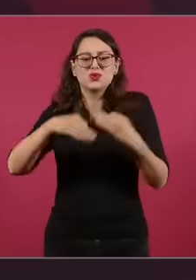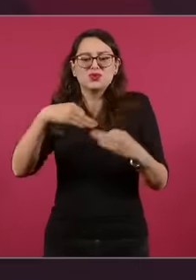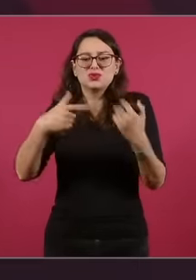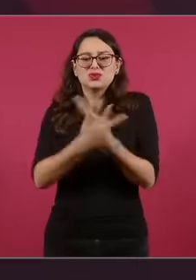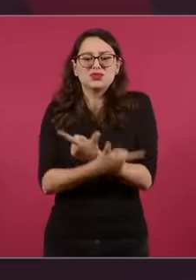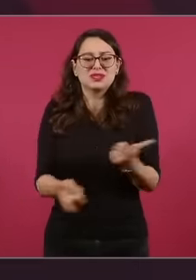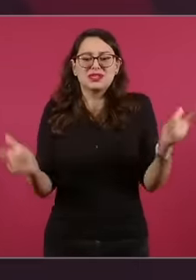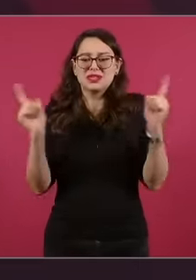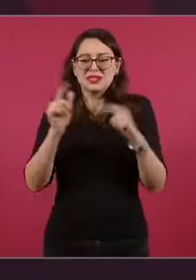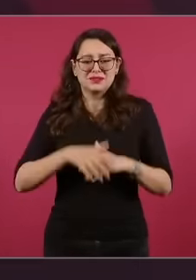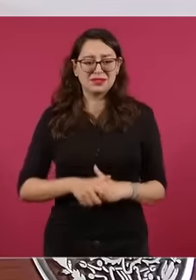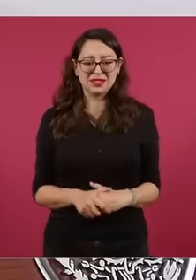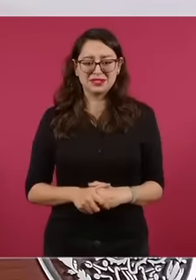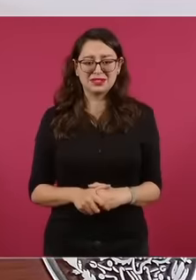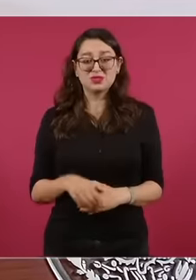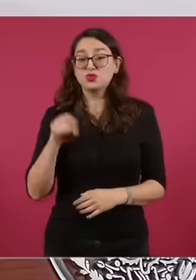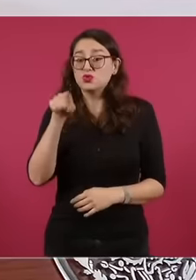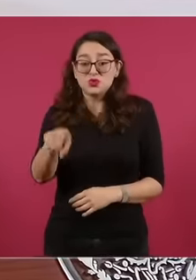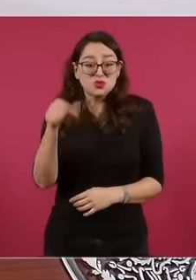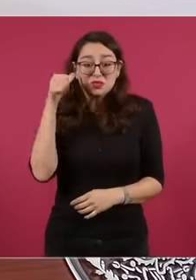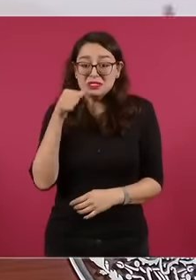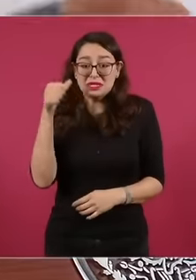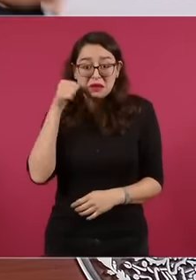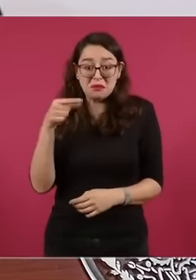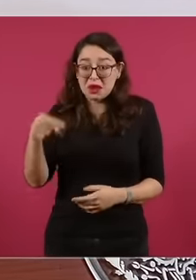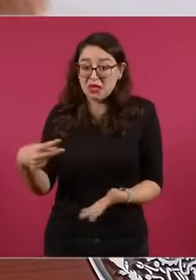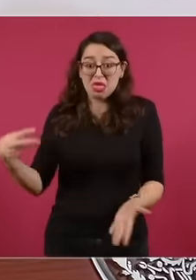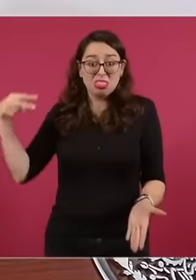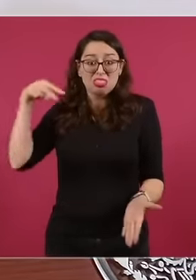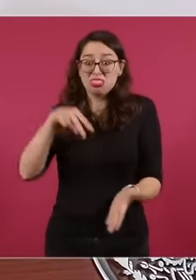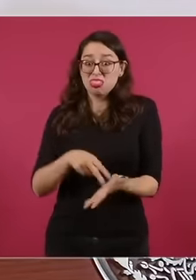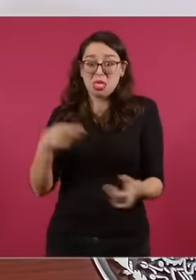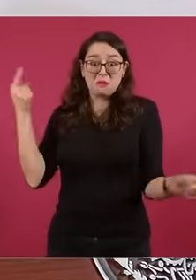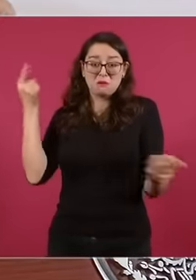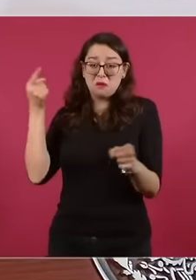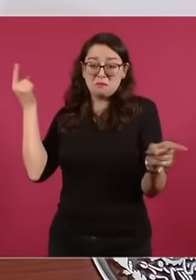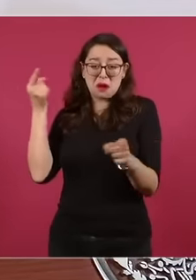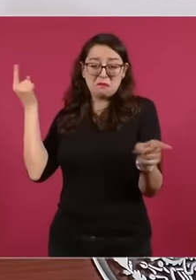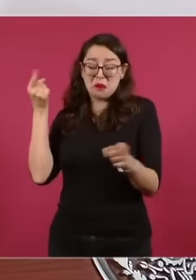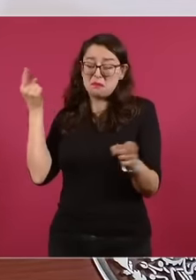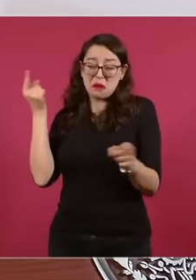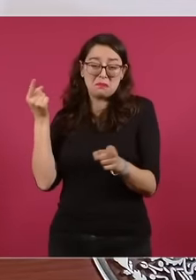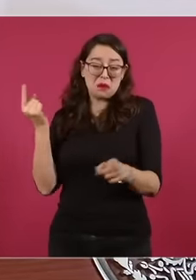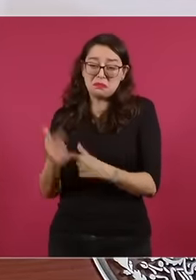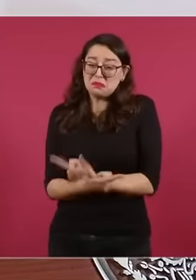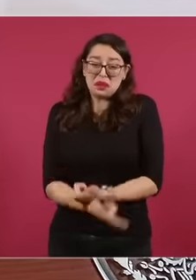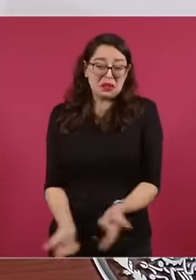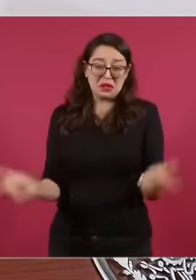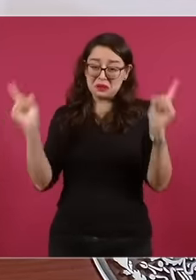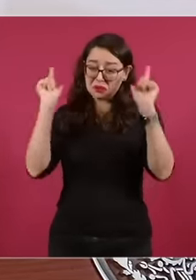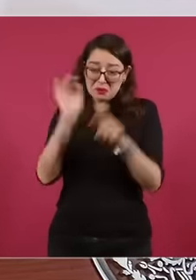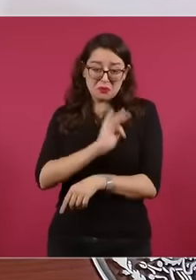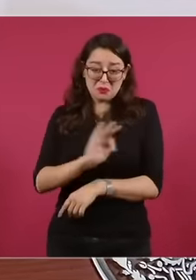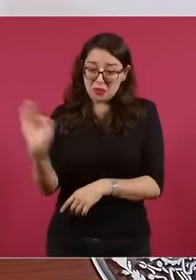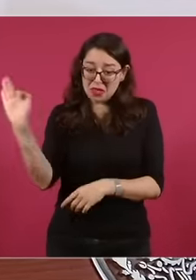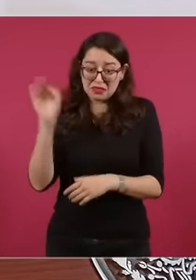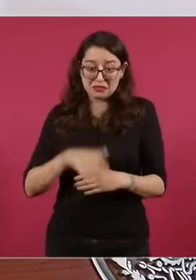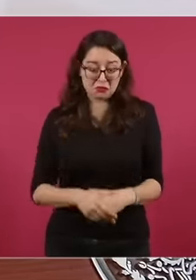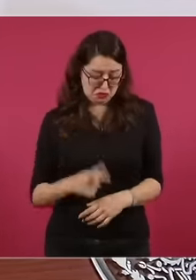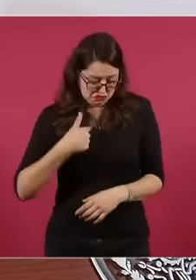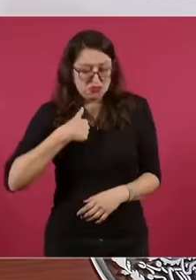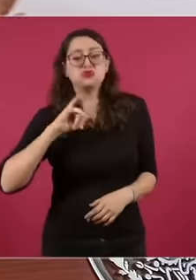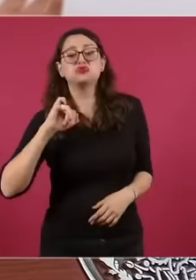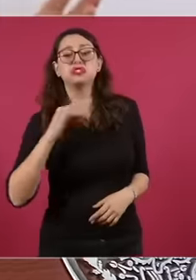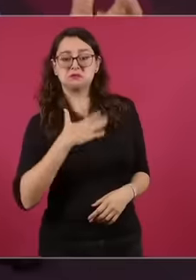Tan es así que tú tienes aquí todo el tiempo. Pues sí, porque yo estoy insistiendo y insistiendo. Sí.